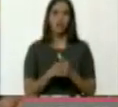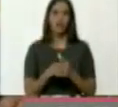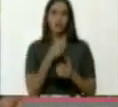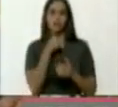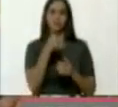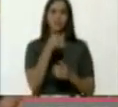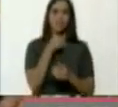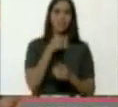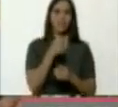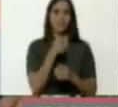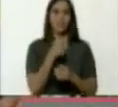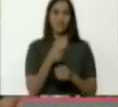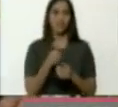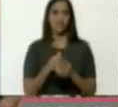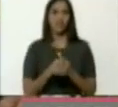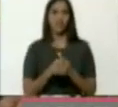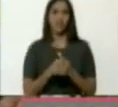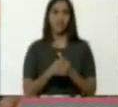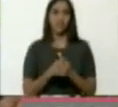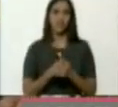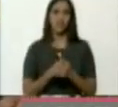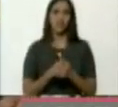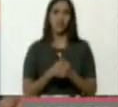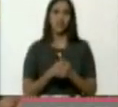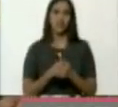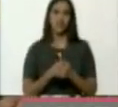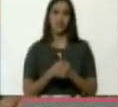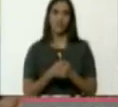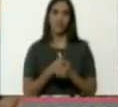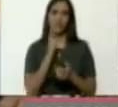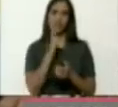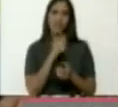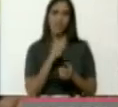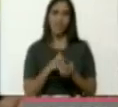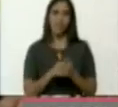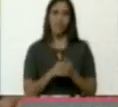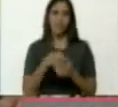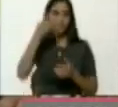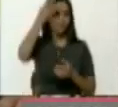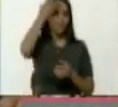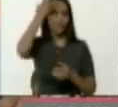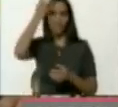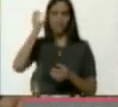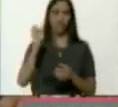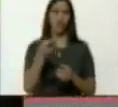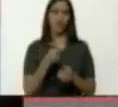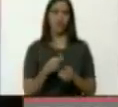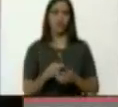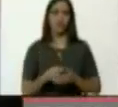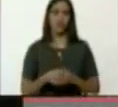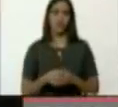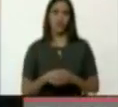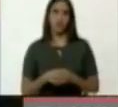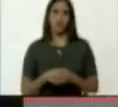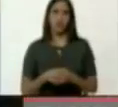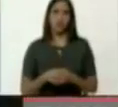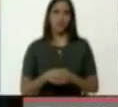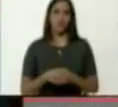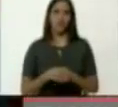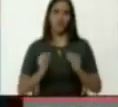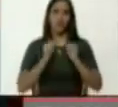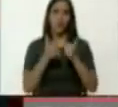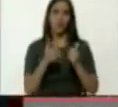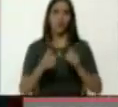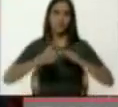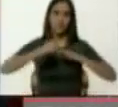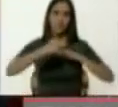presentando el ¿cómo se llama? El mis universo ese de Globovisión. Cuando nos empiecen a